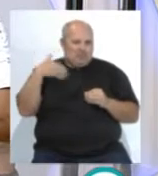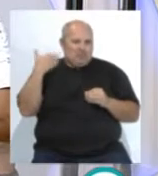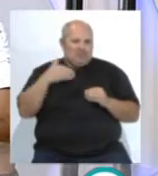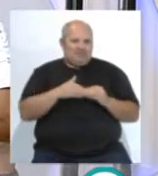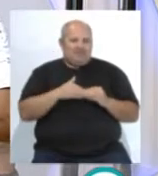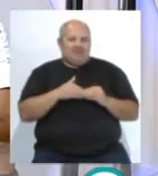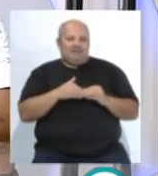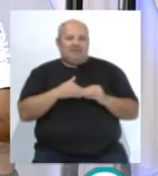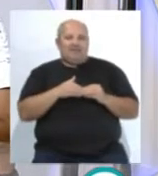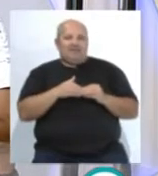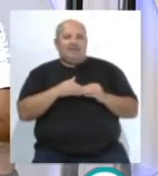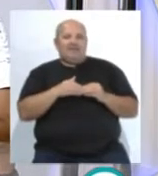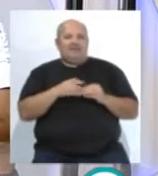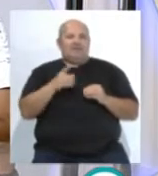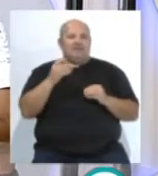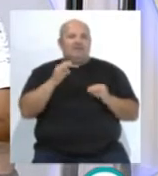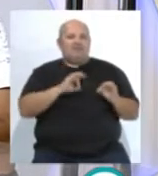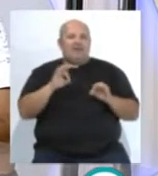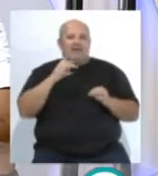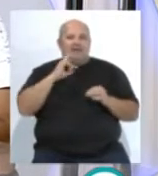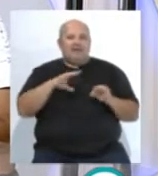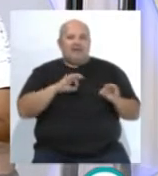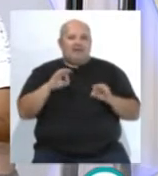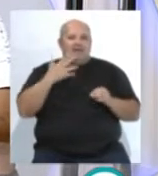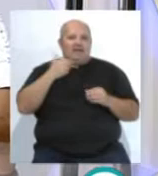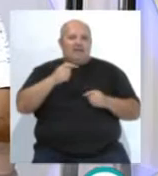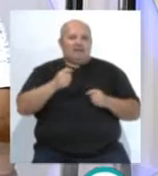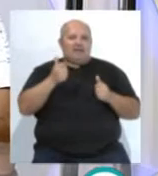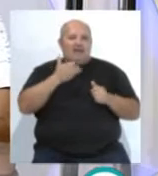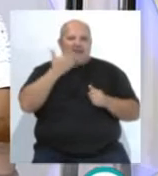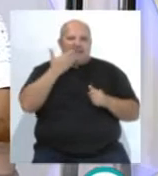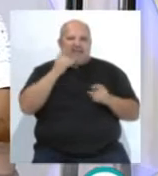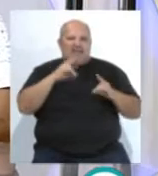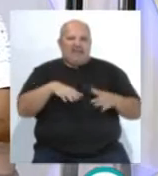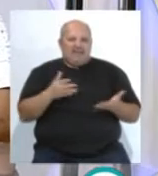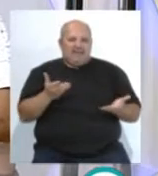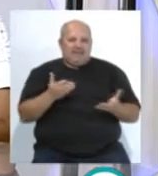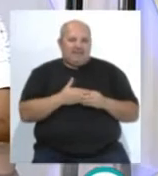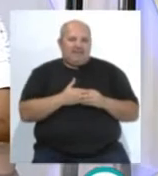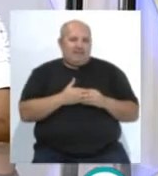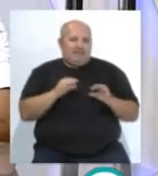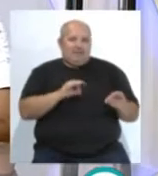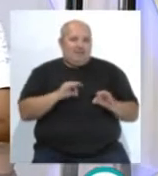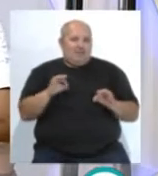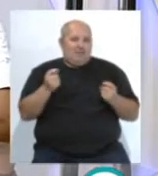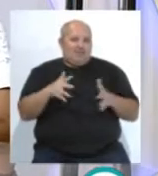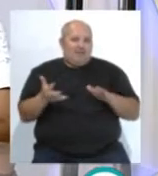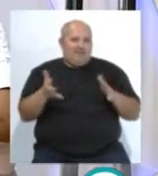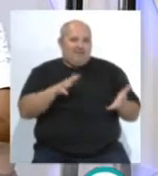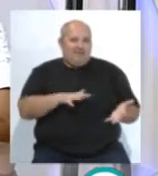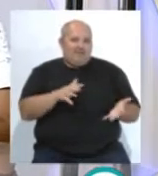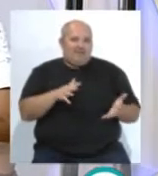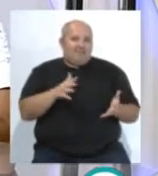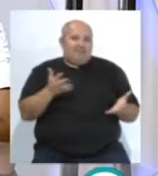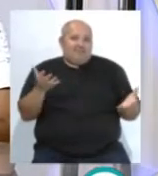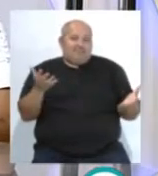mí, si eso no se prepara, que en puñetas se bebe una copa de champán caliente? Pues eso era un preparativo, lo tenían que